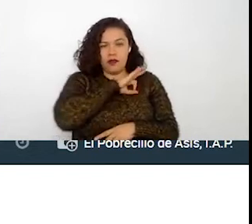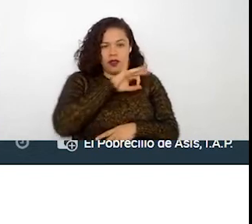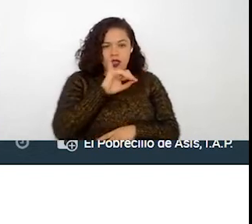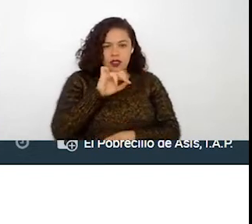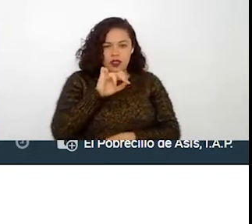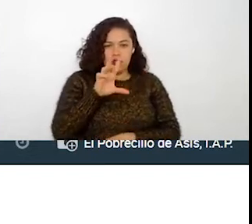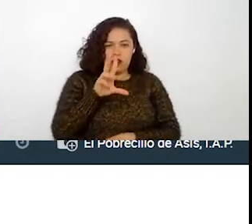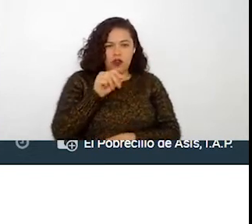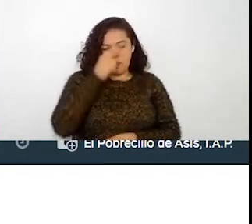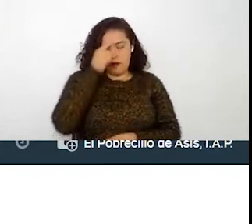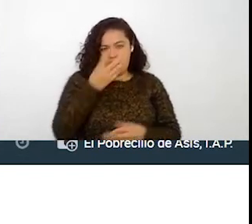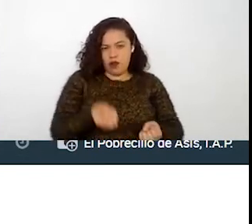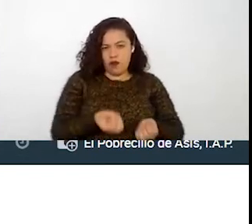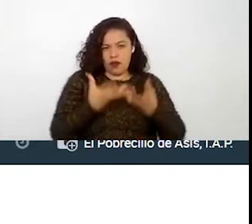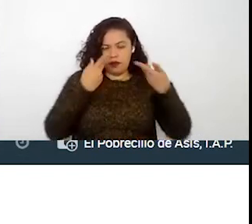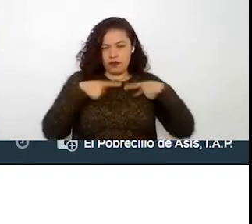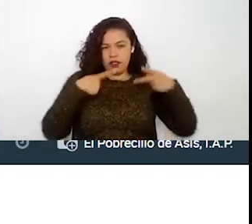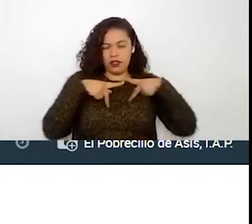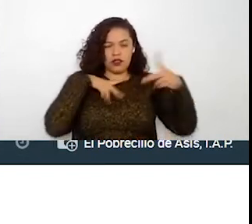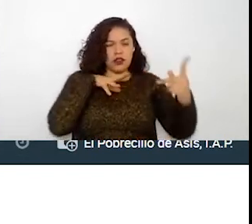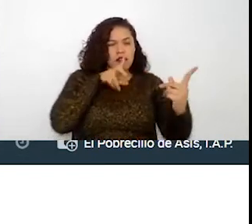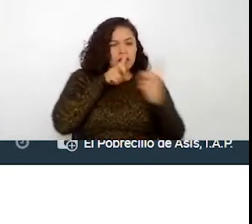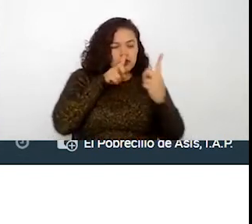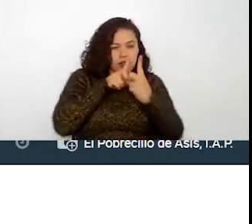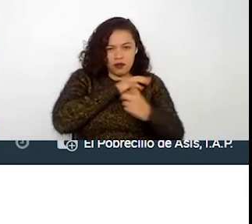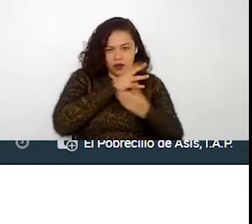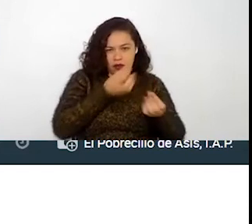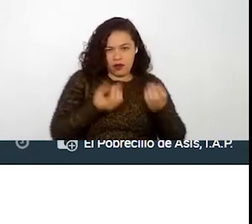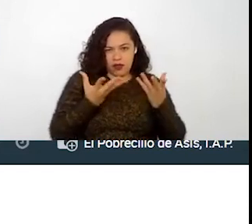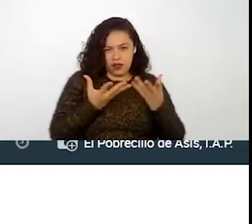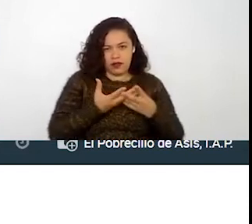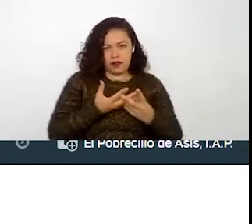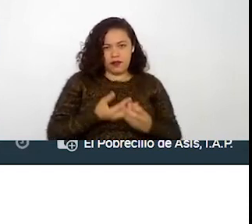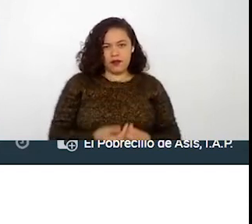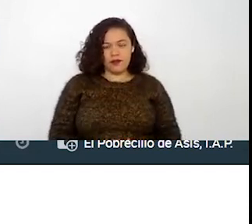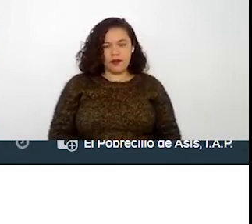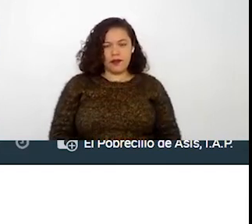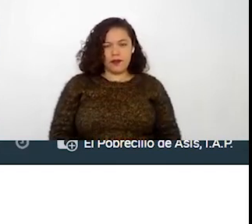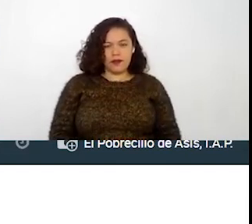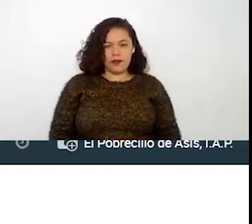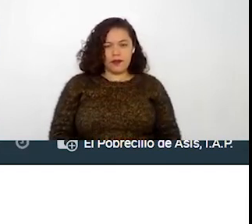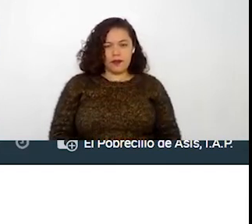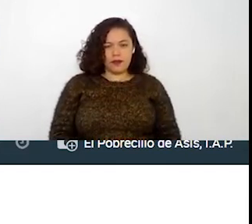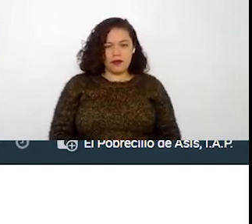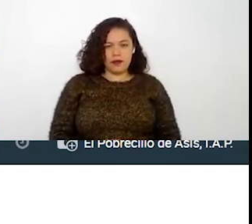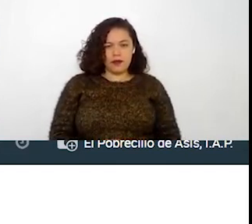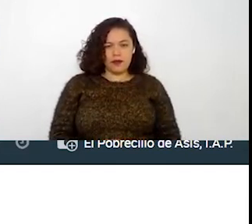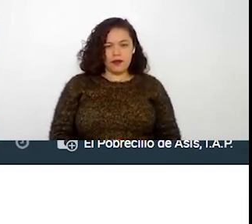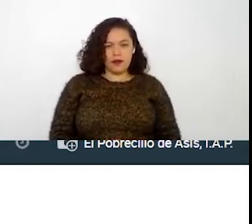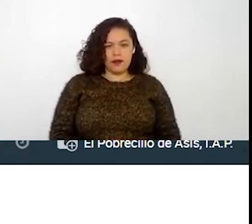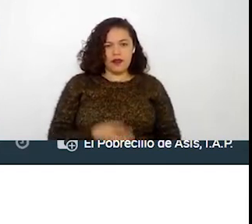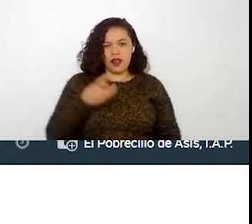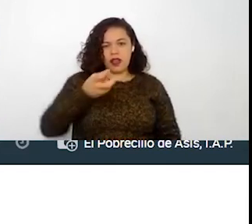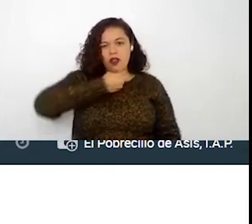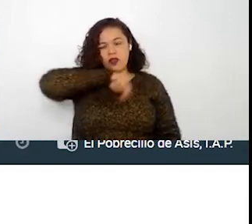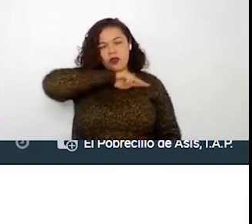que tenemos Cuántas personas se pueden acercar no entonces bueno Esta es esta es lo que nosotros